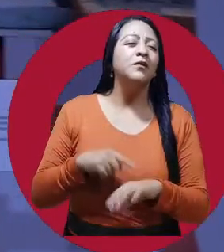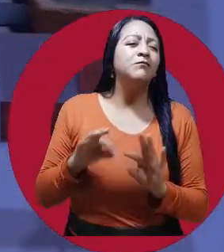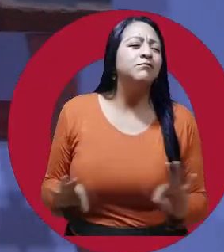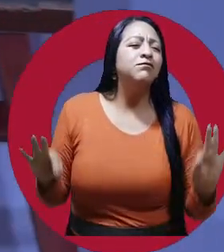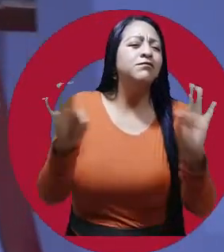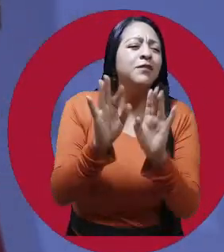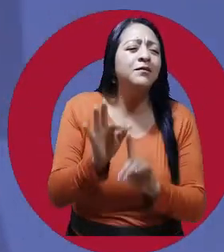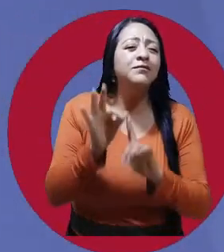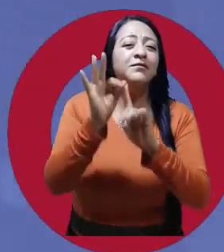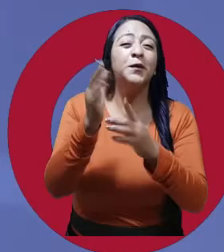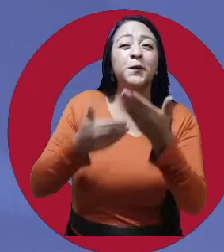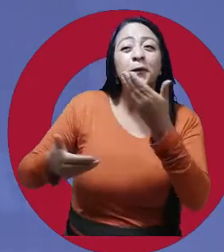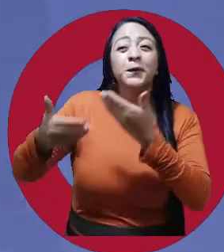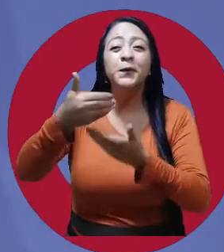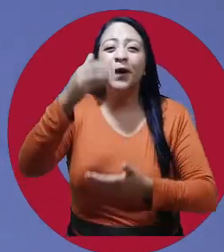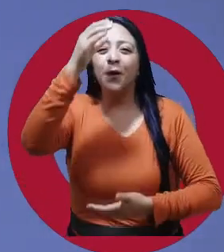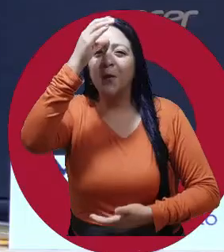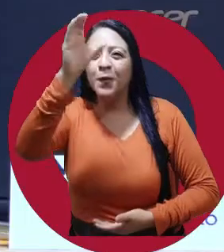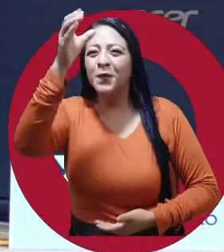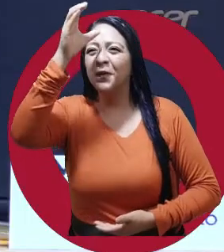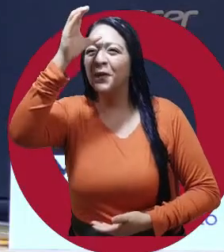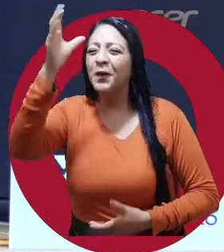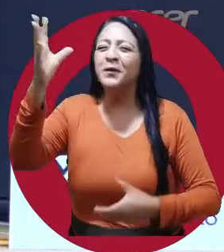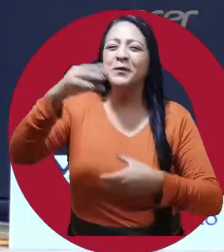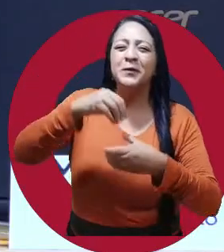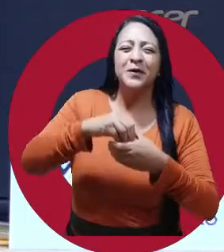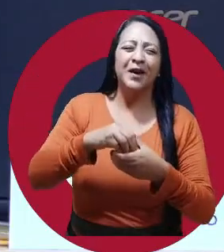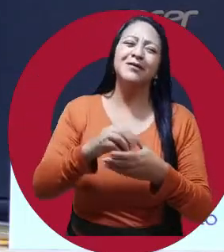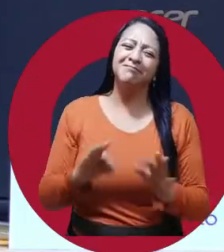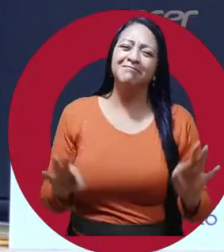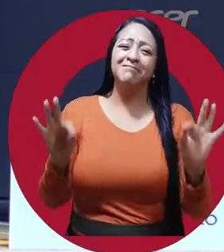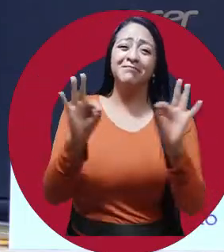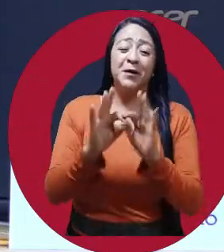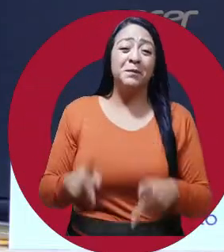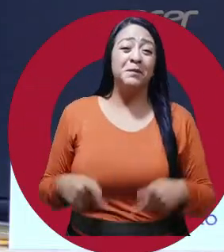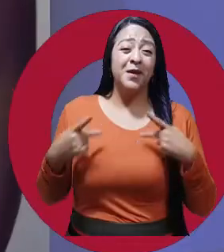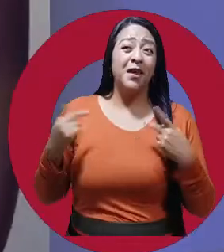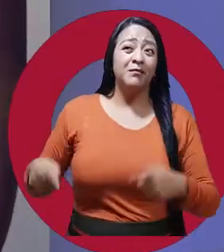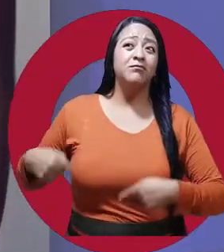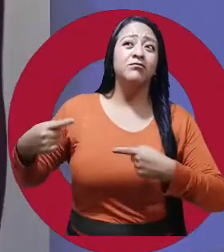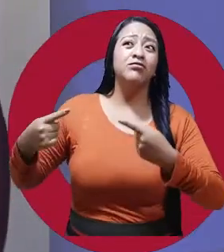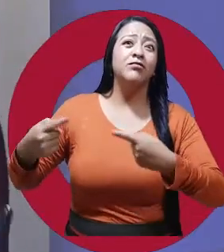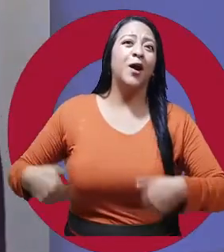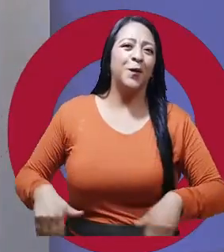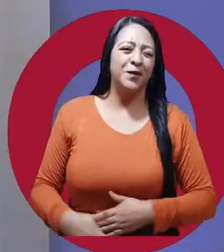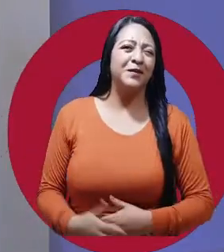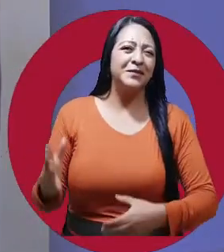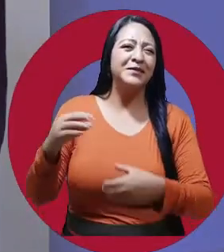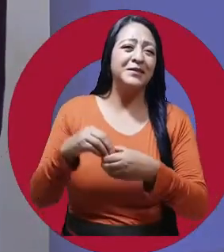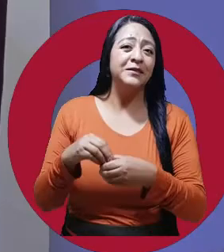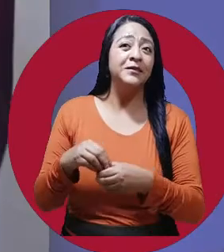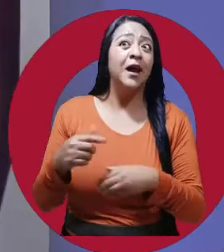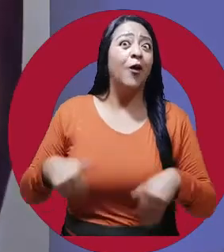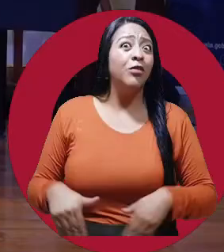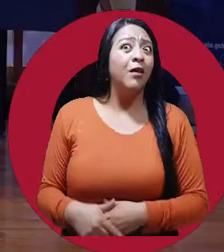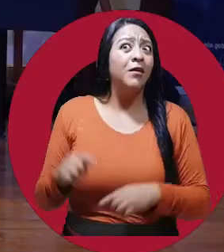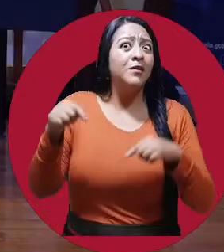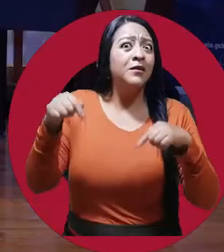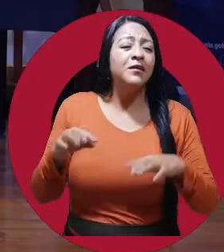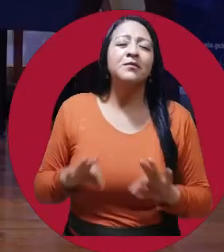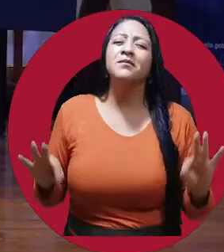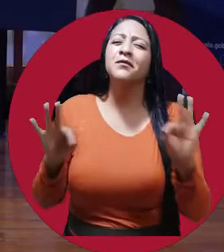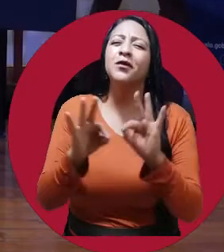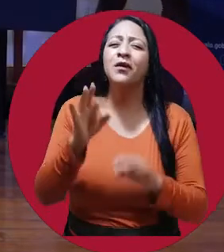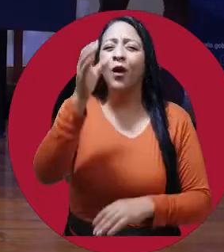vivir la interculturalidad integralmente concebida y vinculada a sucesos de la vida cotidiana de los otavaleños. En Otavalo, octubre es tiempo